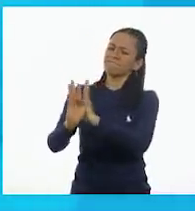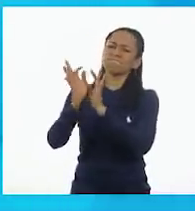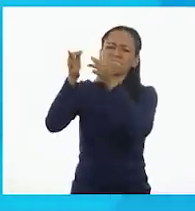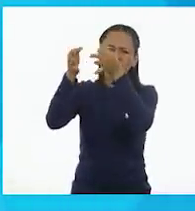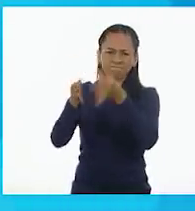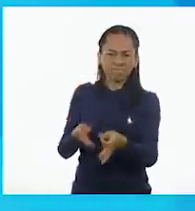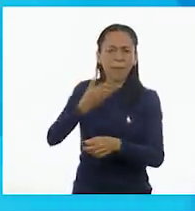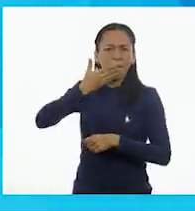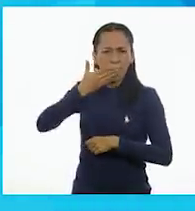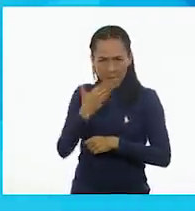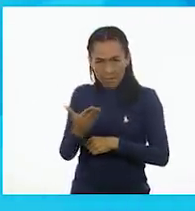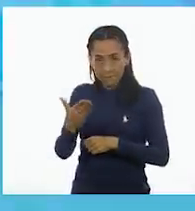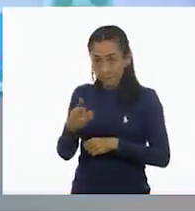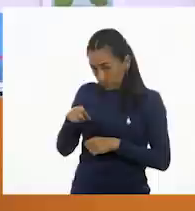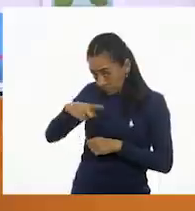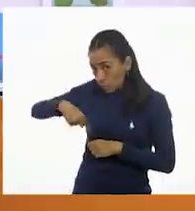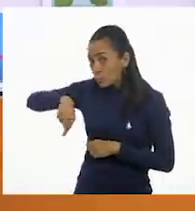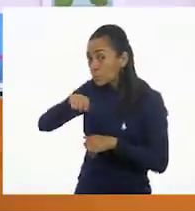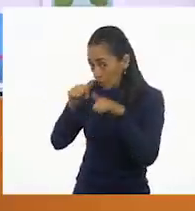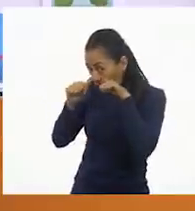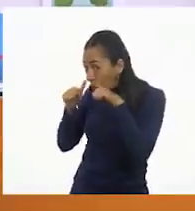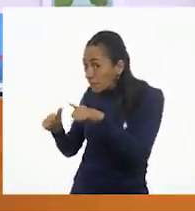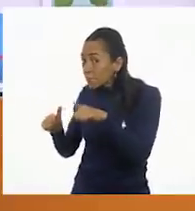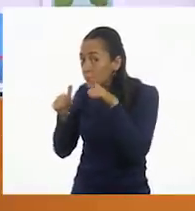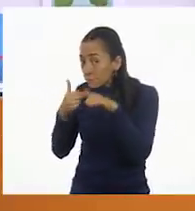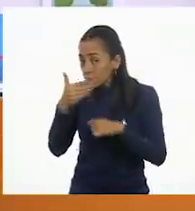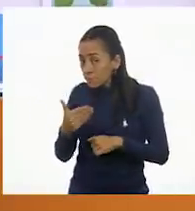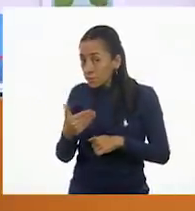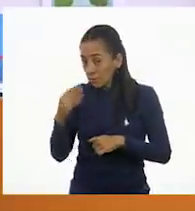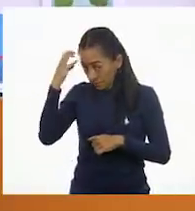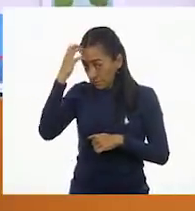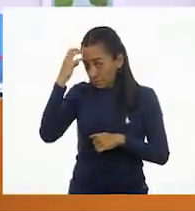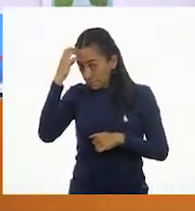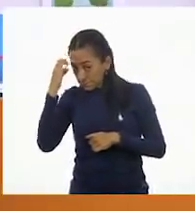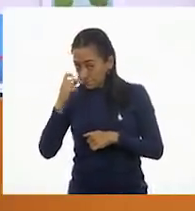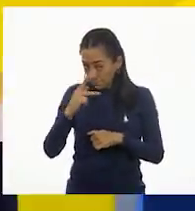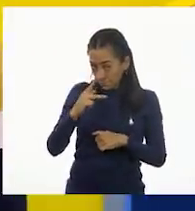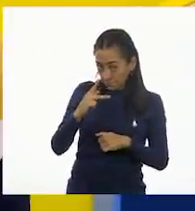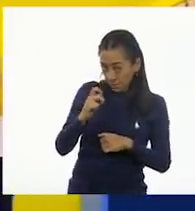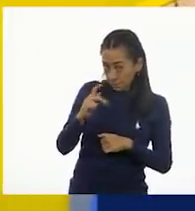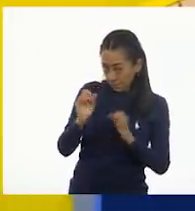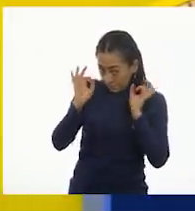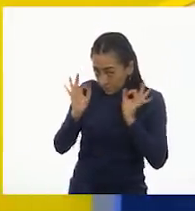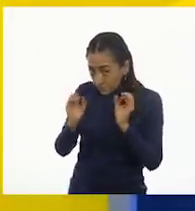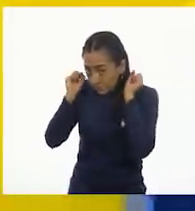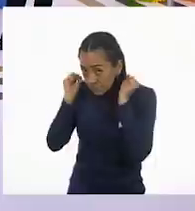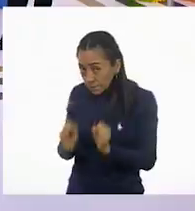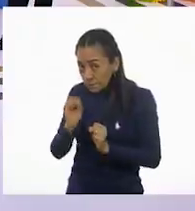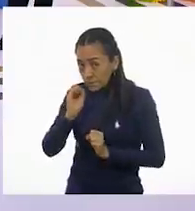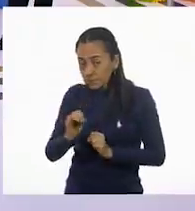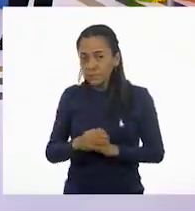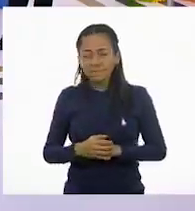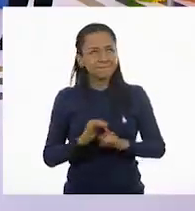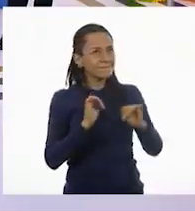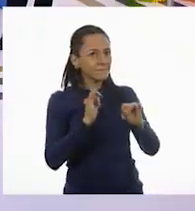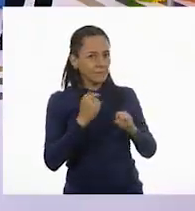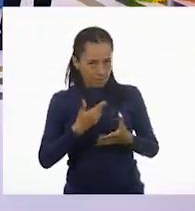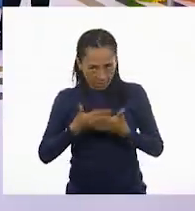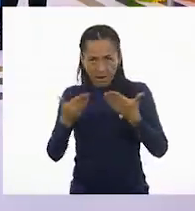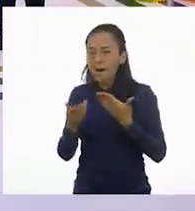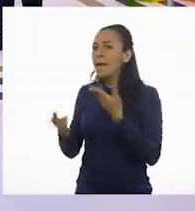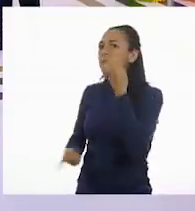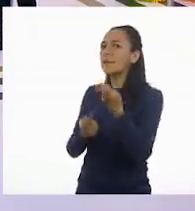En ¿pusieron mucha atención? Todo. Sí. Sí. ¿Seguro, Pepe? Sí. ¿Panchito? Pues sí, ahora maestra. Vamos a hacer unas preguntas. ¿Les parece?